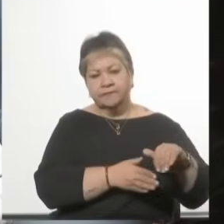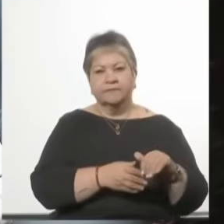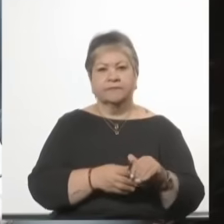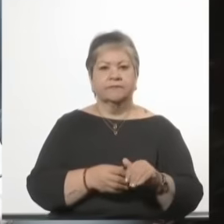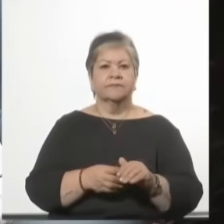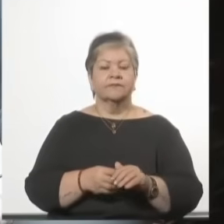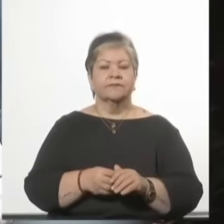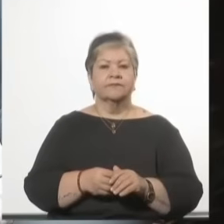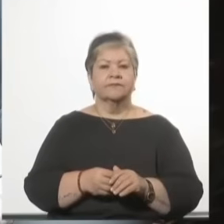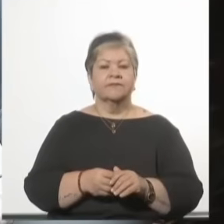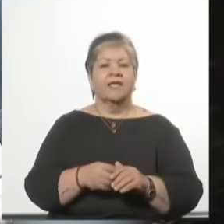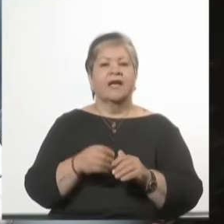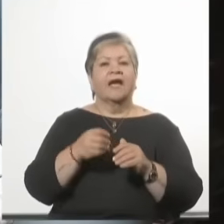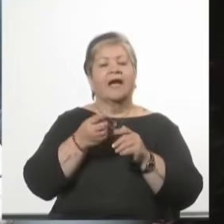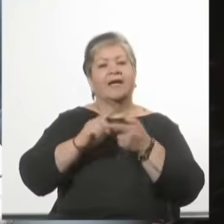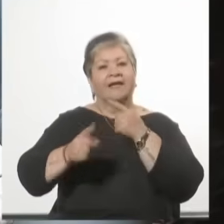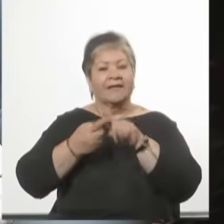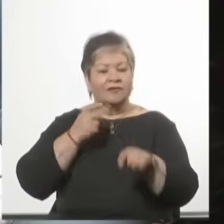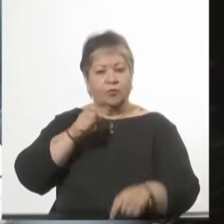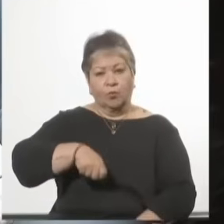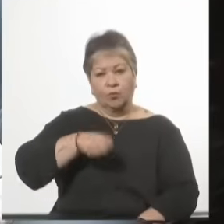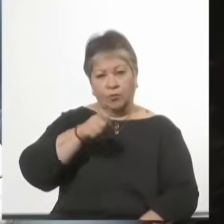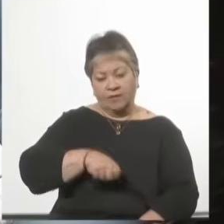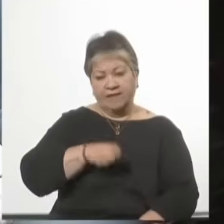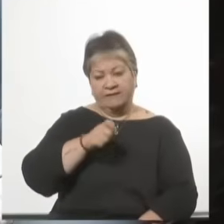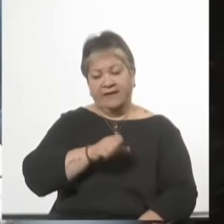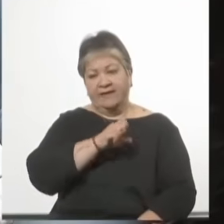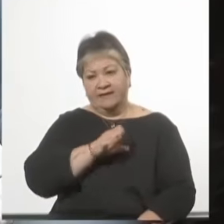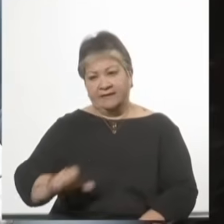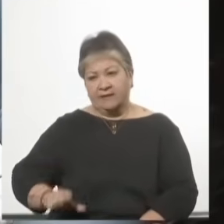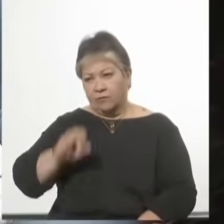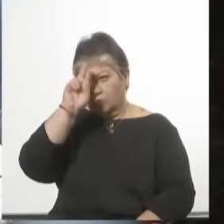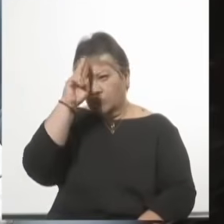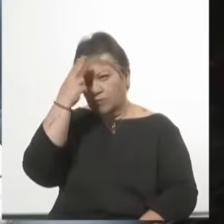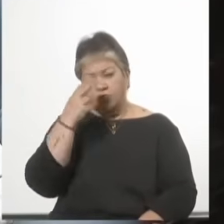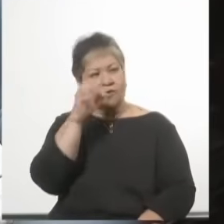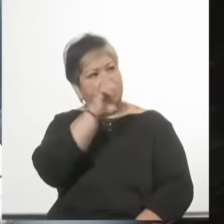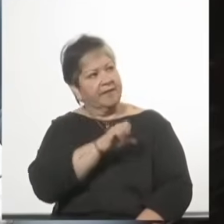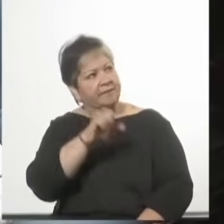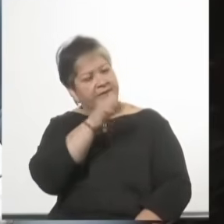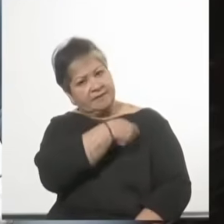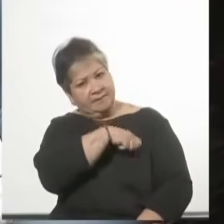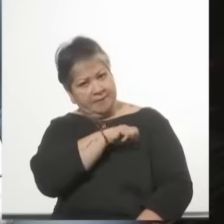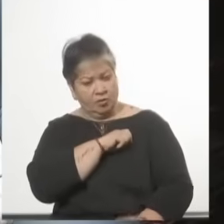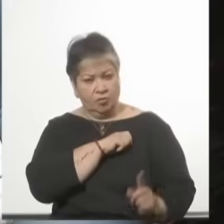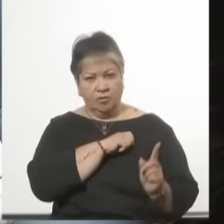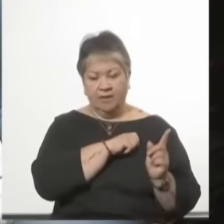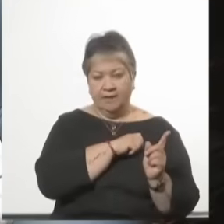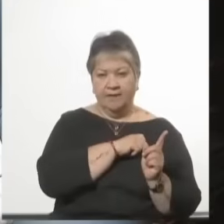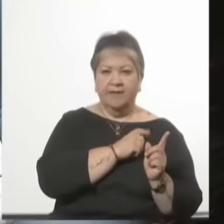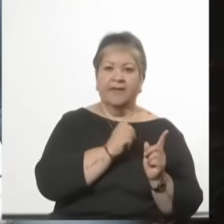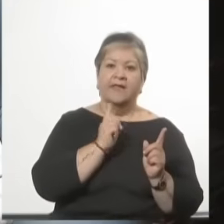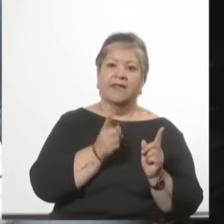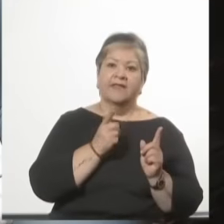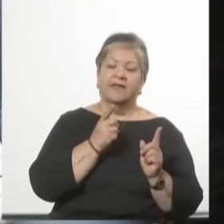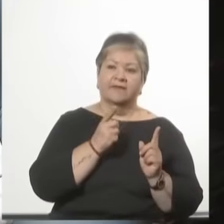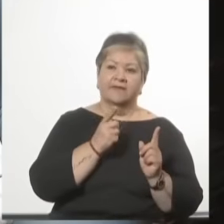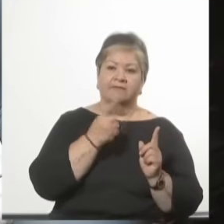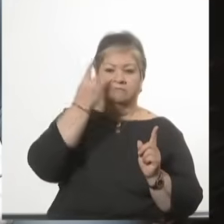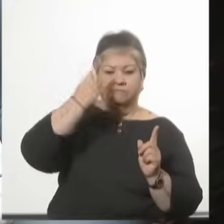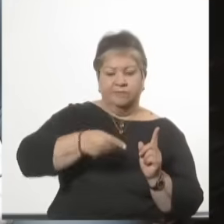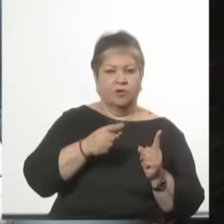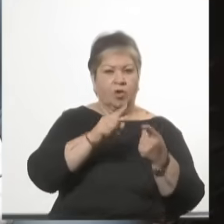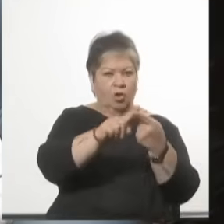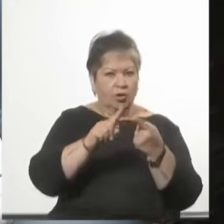precisamente en lo que refiere a la relación jurídica entre el Estado uruguayo y la empresa proveedora, el deber de discreción no solo deviene formalmente impuesto por las